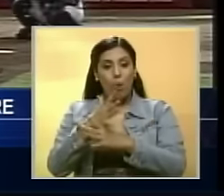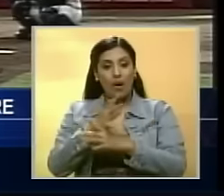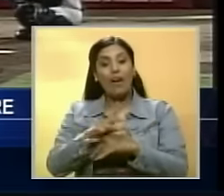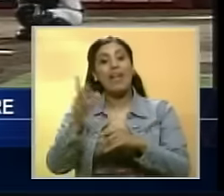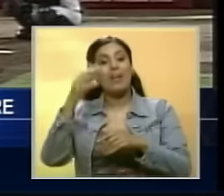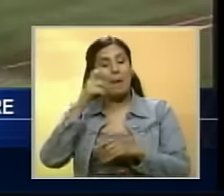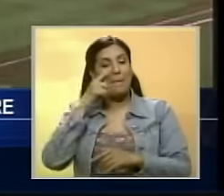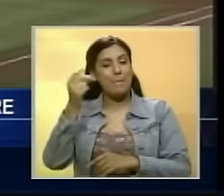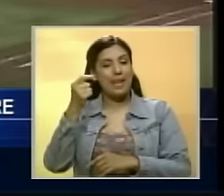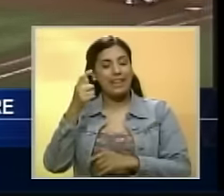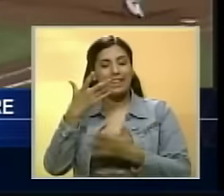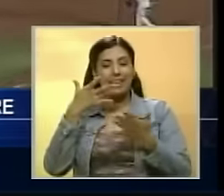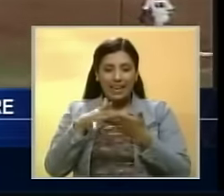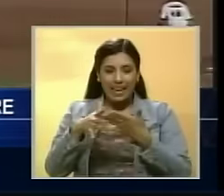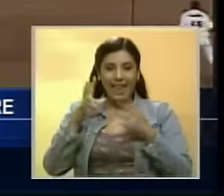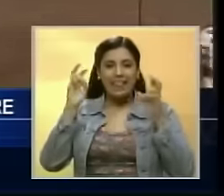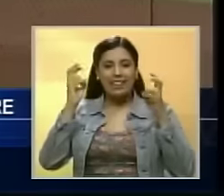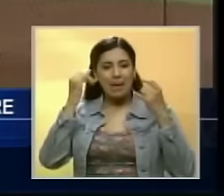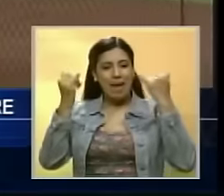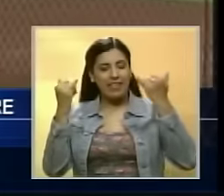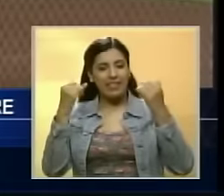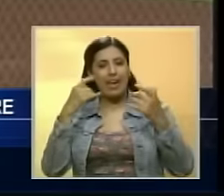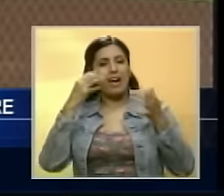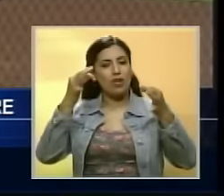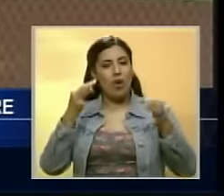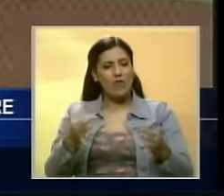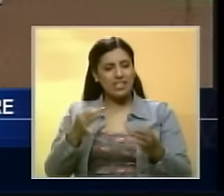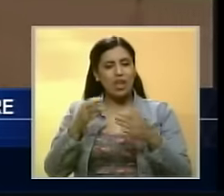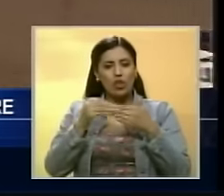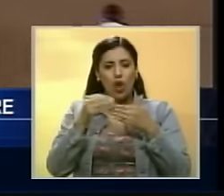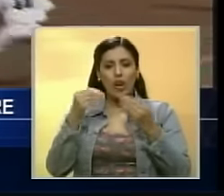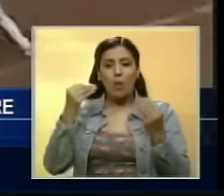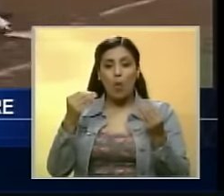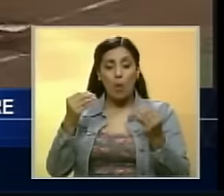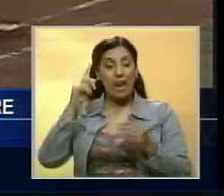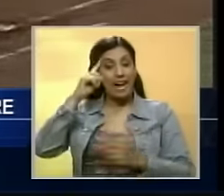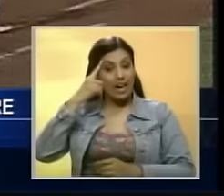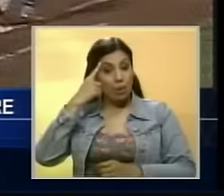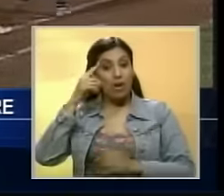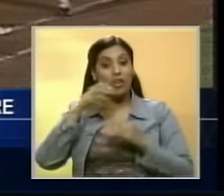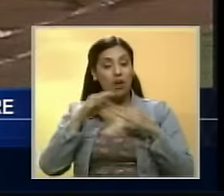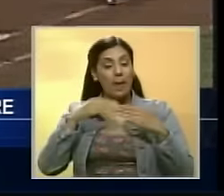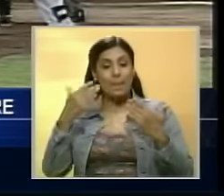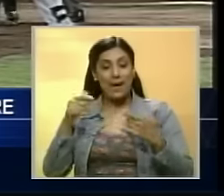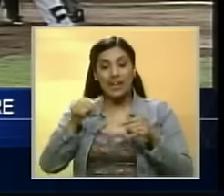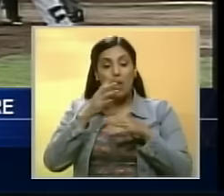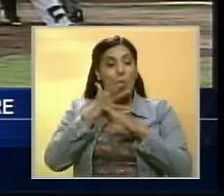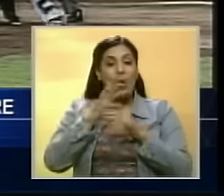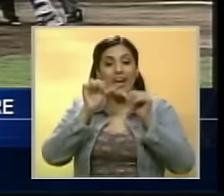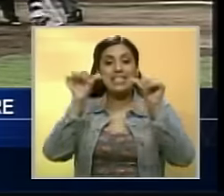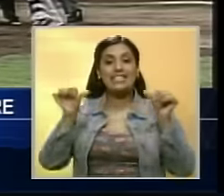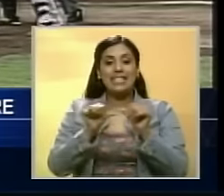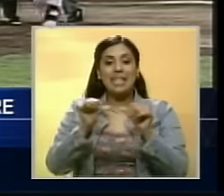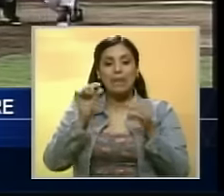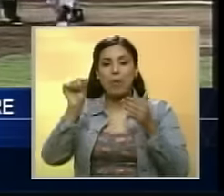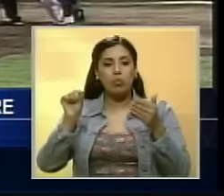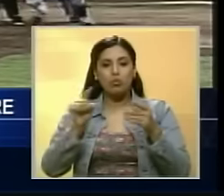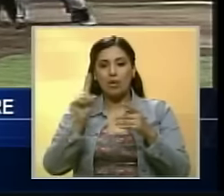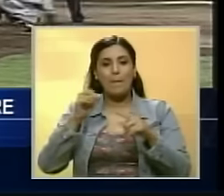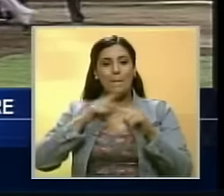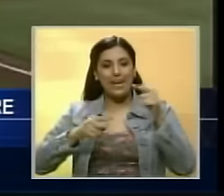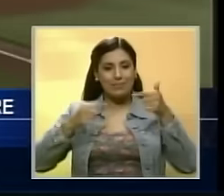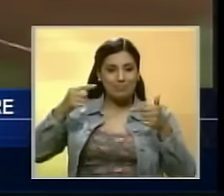quedan pendientes por tocar el tema de la logística y la designación de Divisas Recuerden que en esta temporada no se jugará con el sistema de puntos pero se